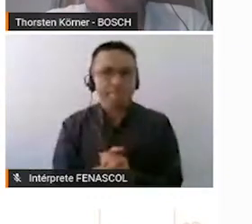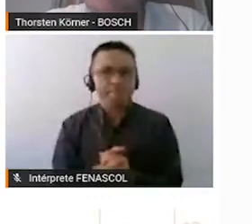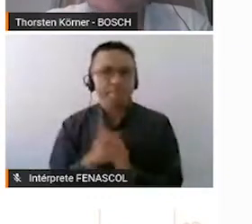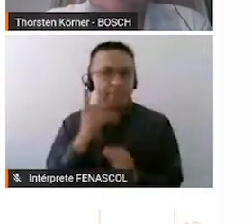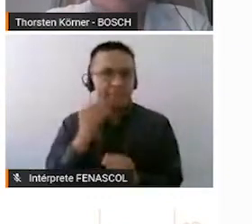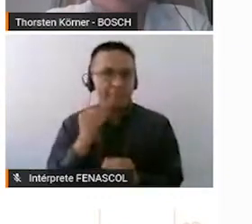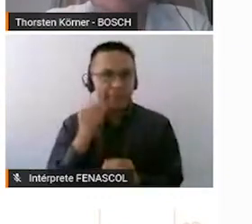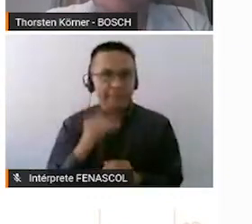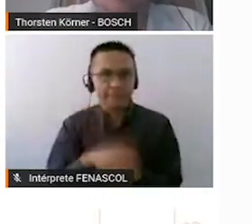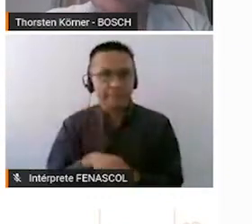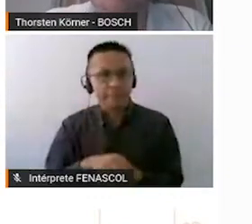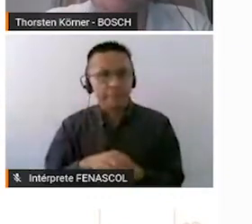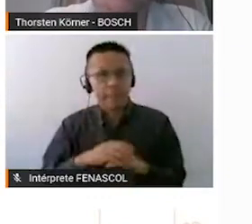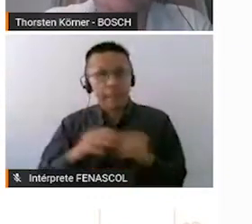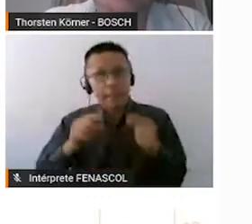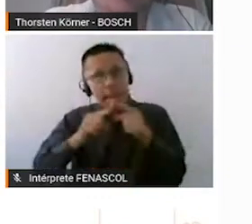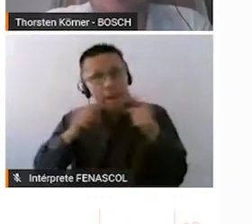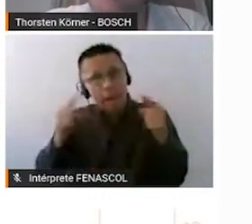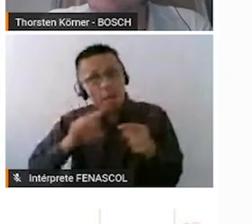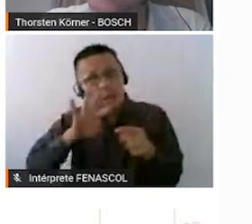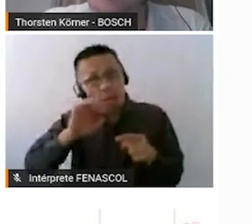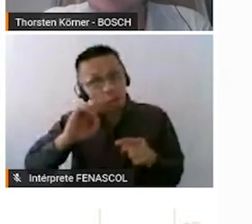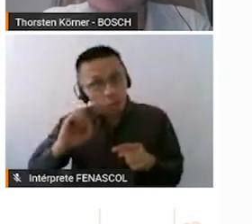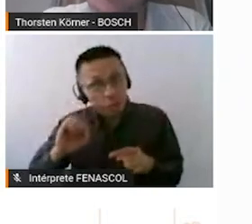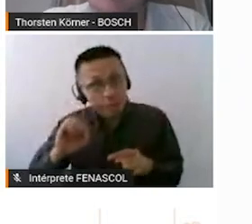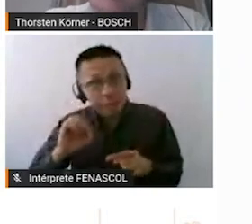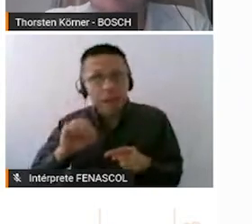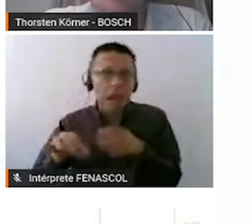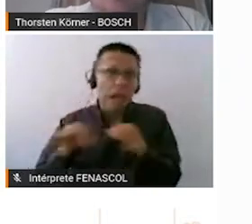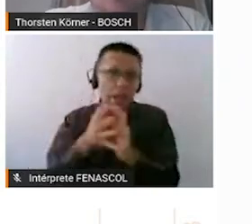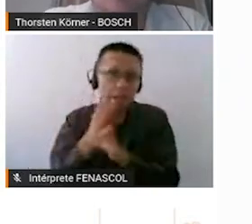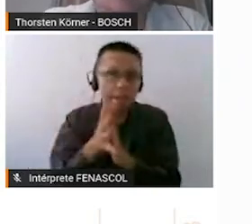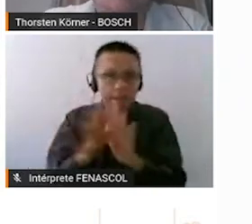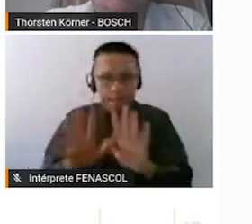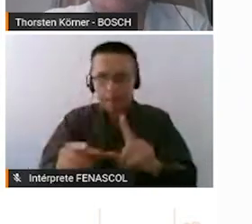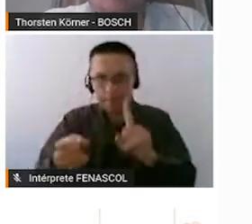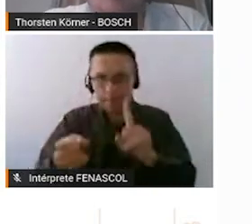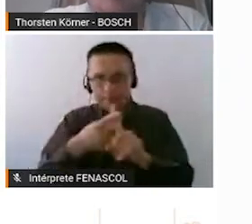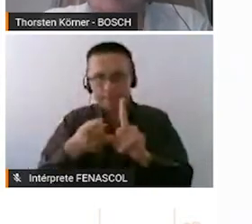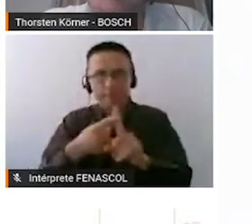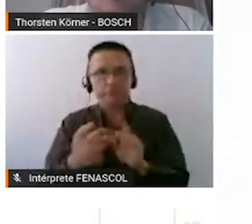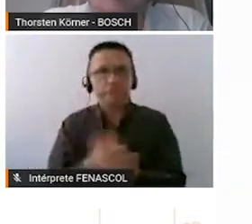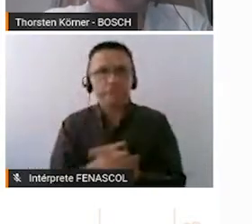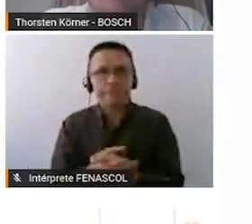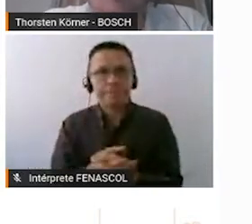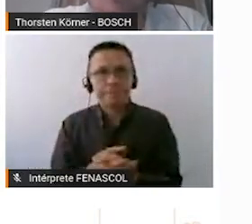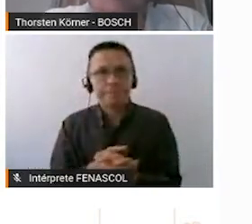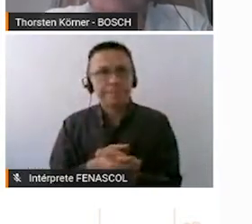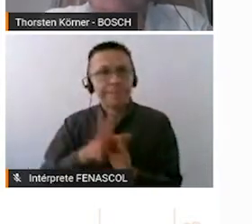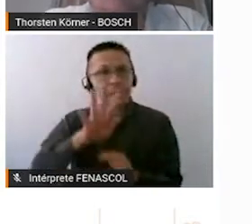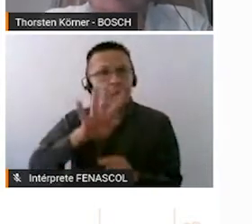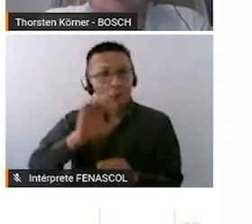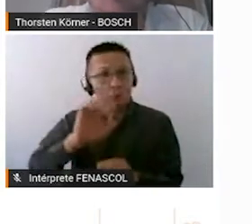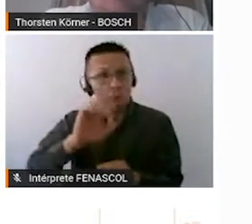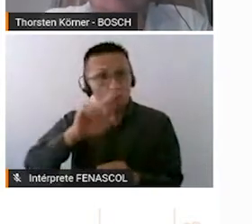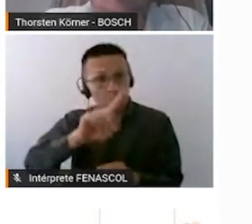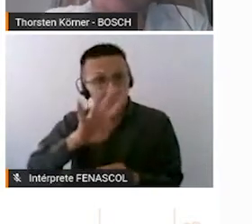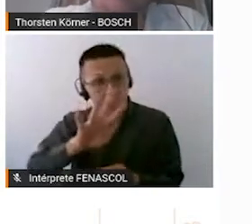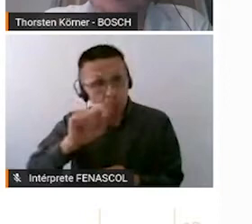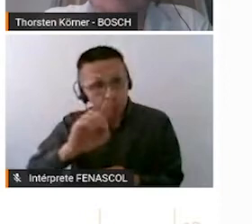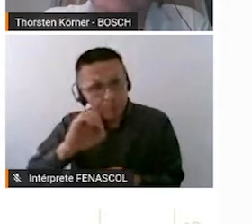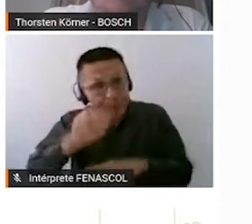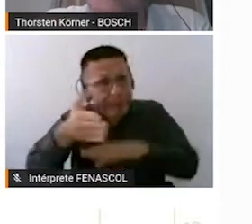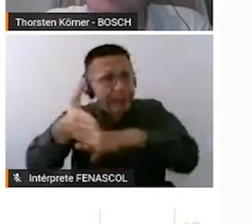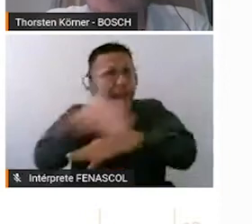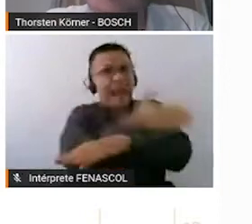tampoco vamos a comenzar a hablar de Industria 4.0, hablemos de algo que antecedió la Industria 4.0, que es el